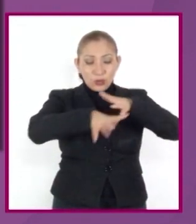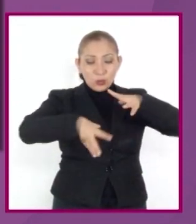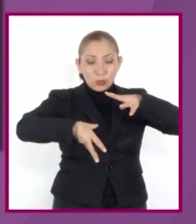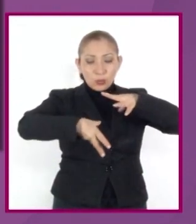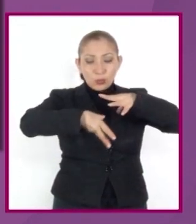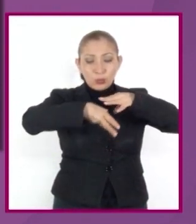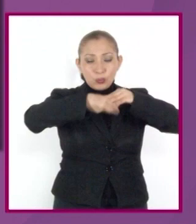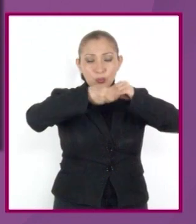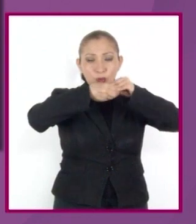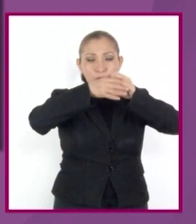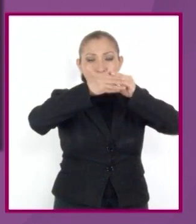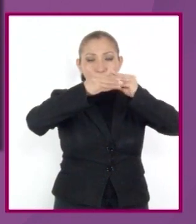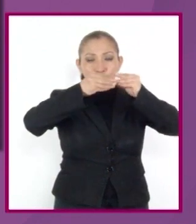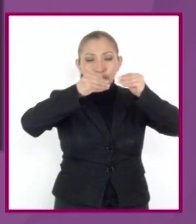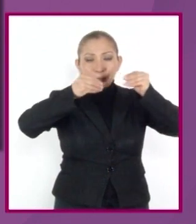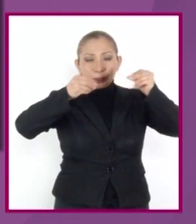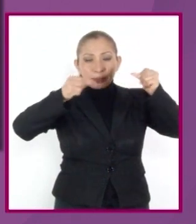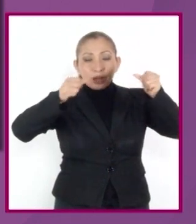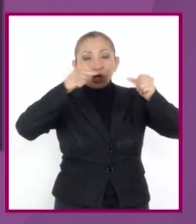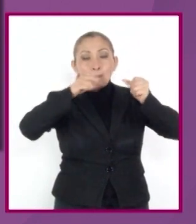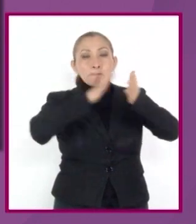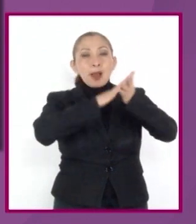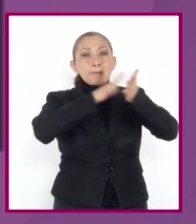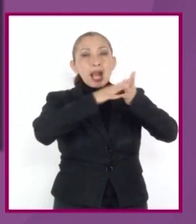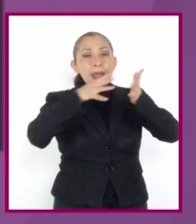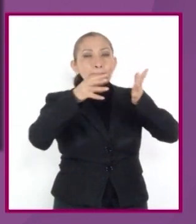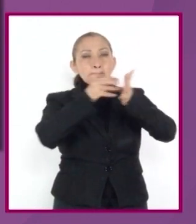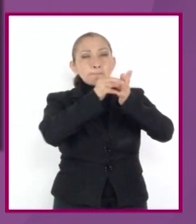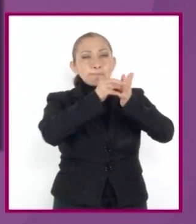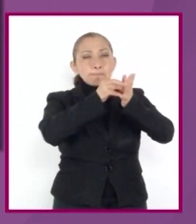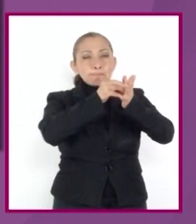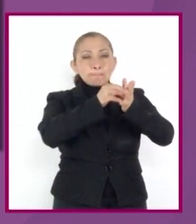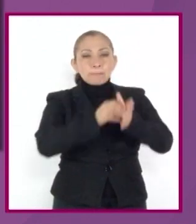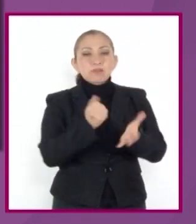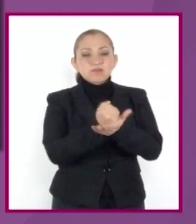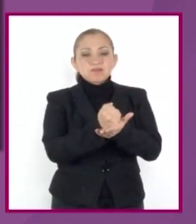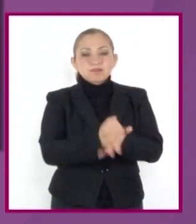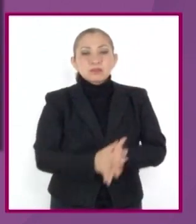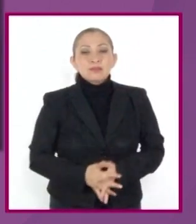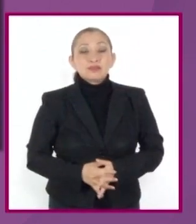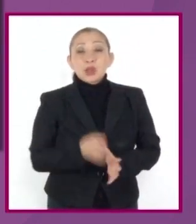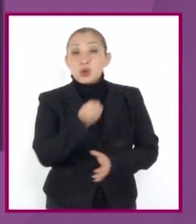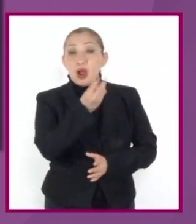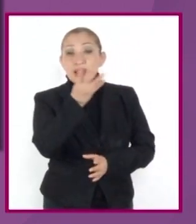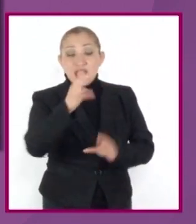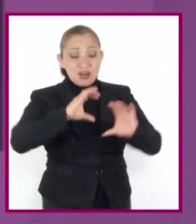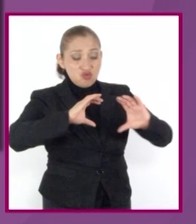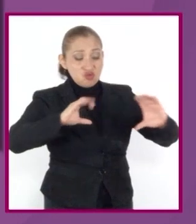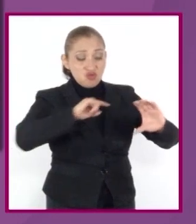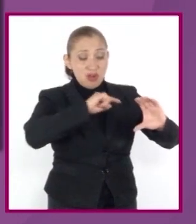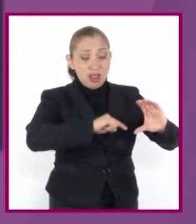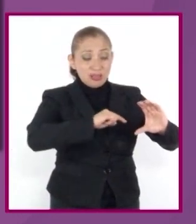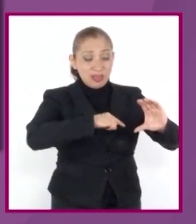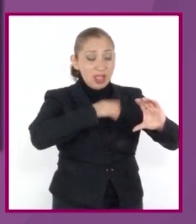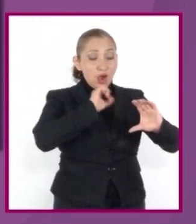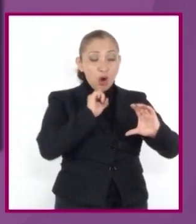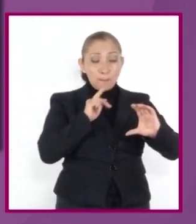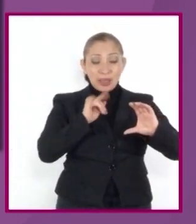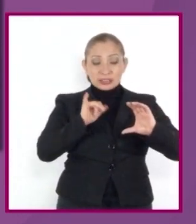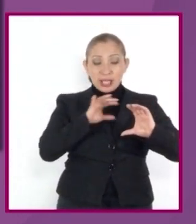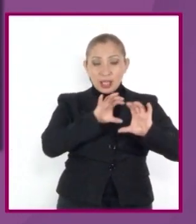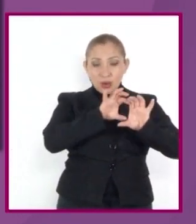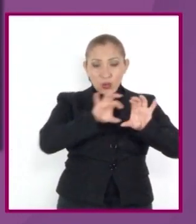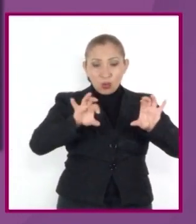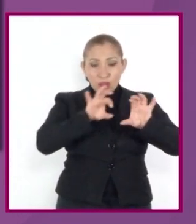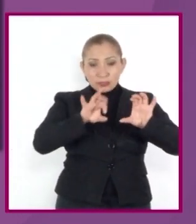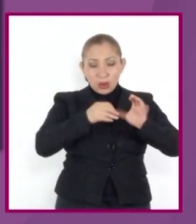en el que se funde y se fusiona con el papel. Cualquier tóner restante en el tambor OPC es removido